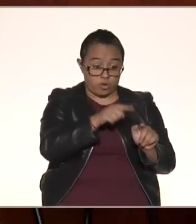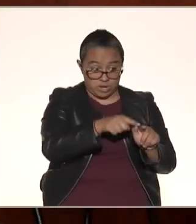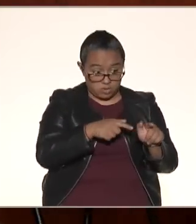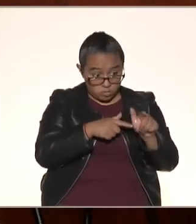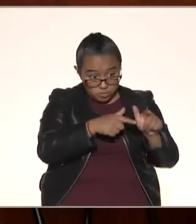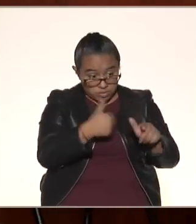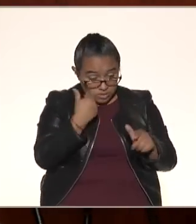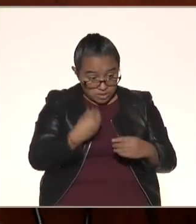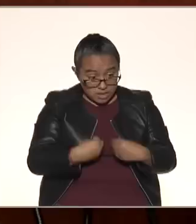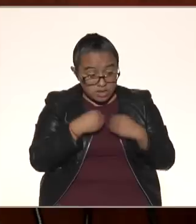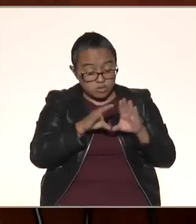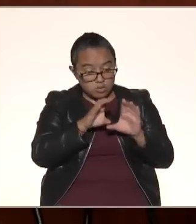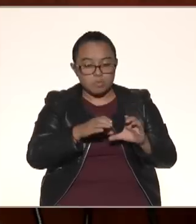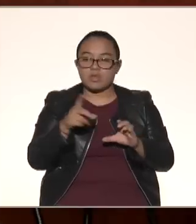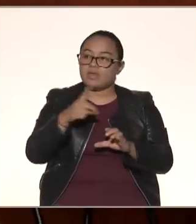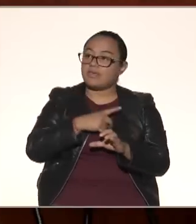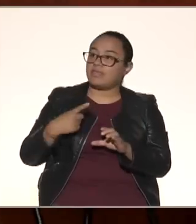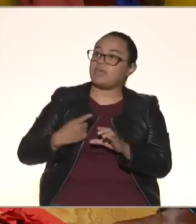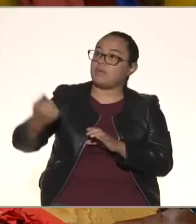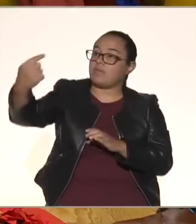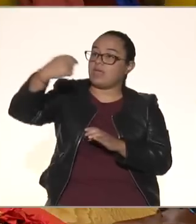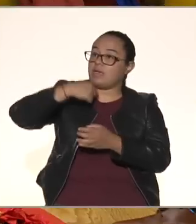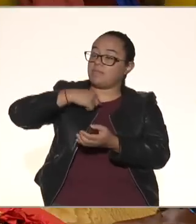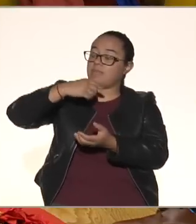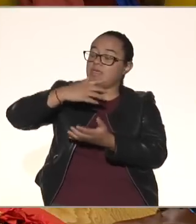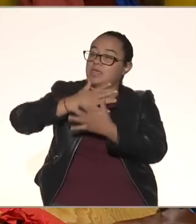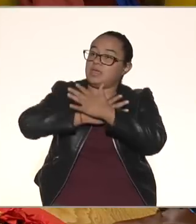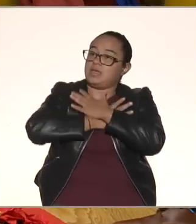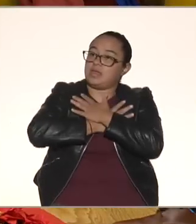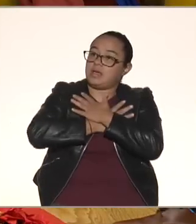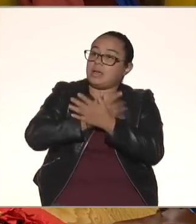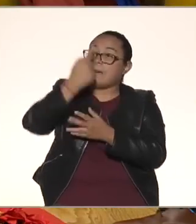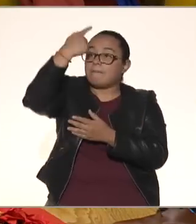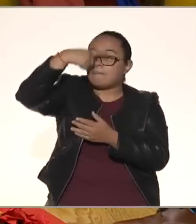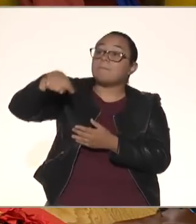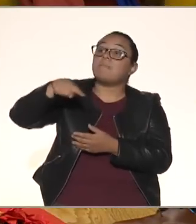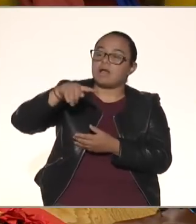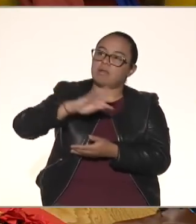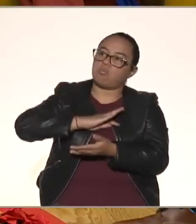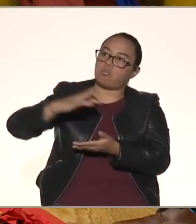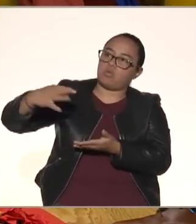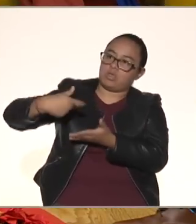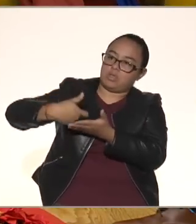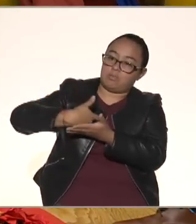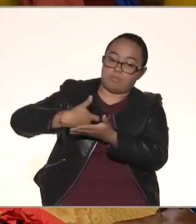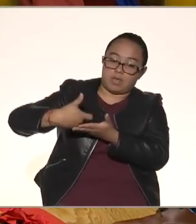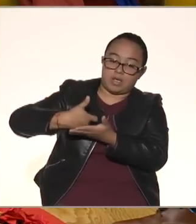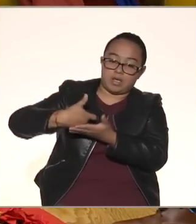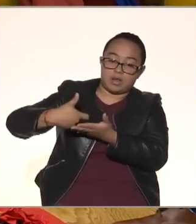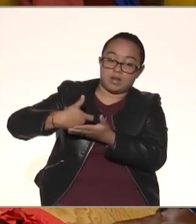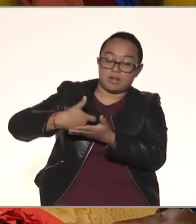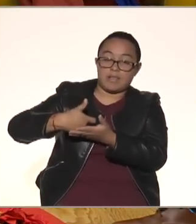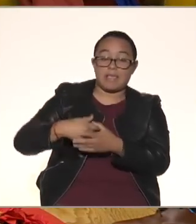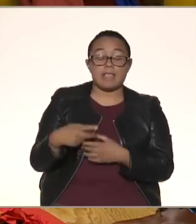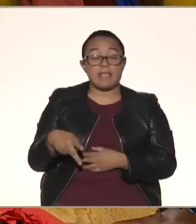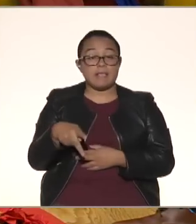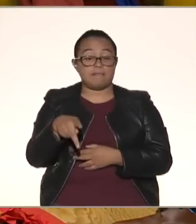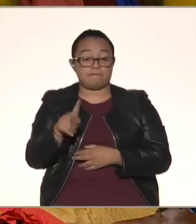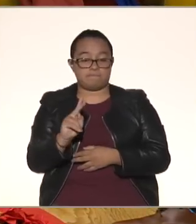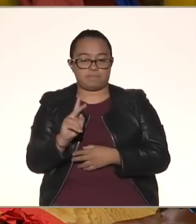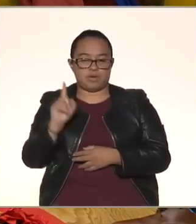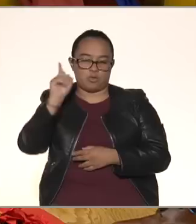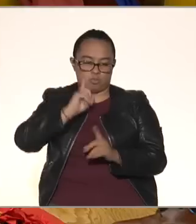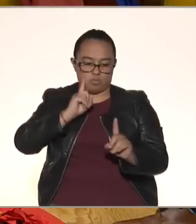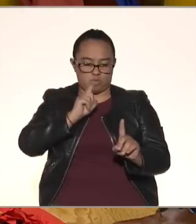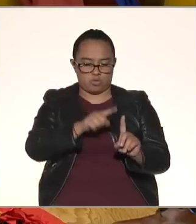que conseguir el amor de su pareja para tener esta manutención, pero de hecho la independencia de la